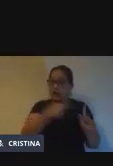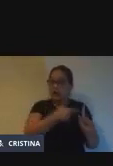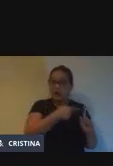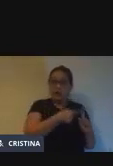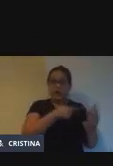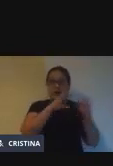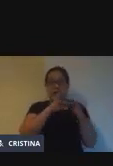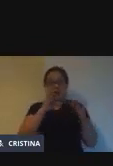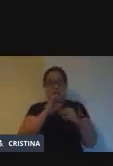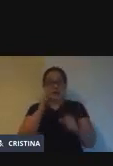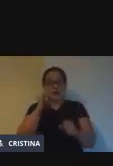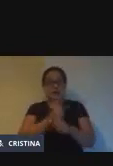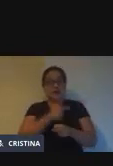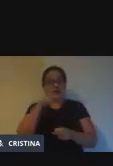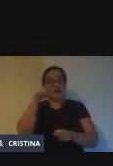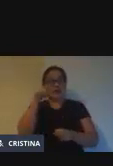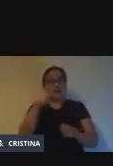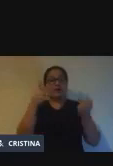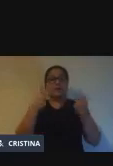que pueden,